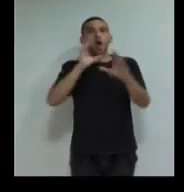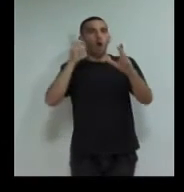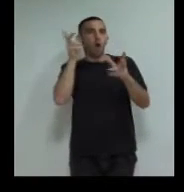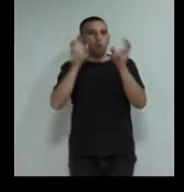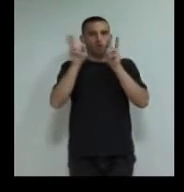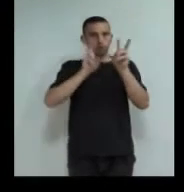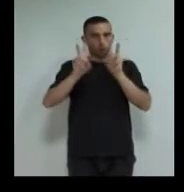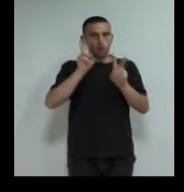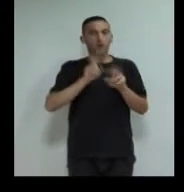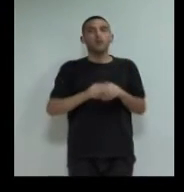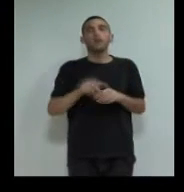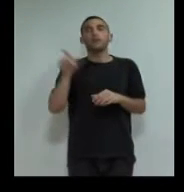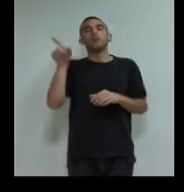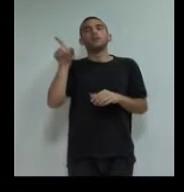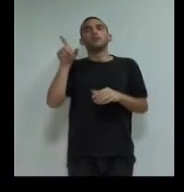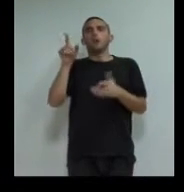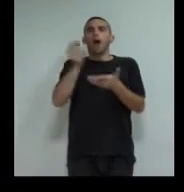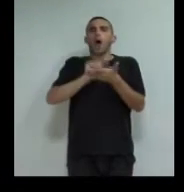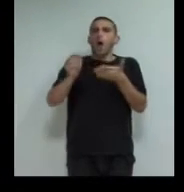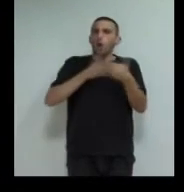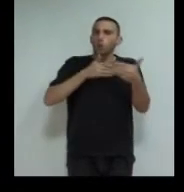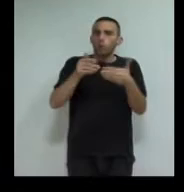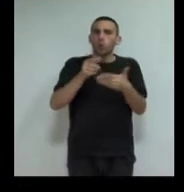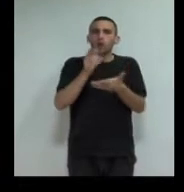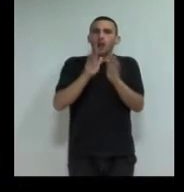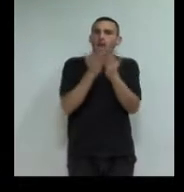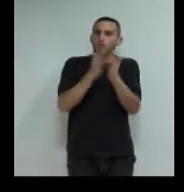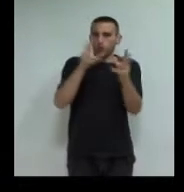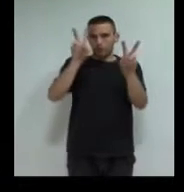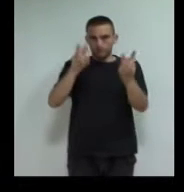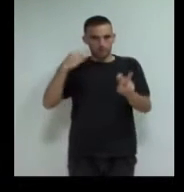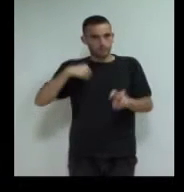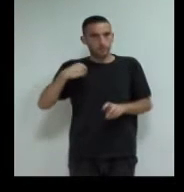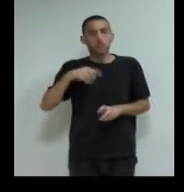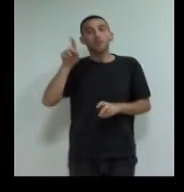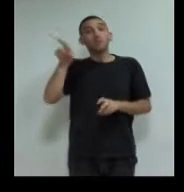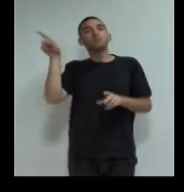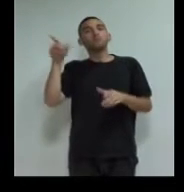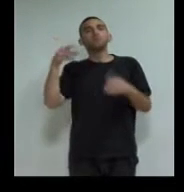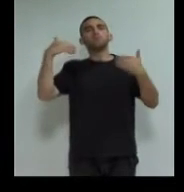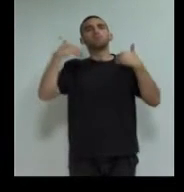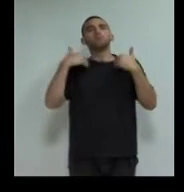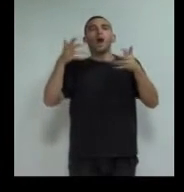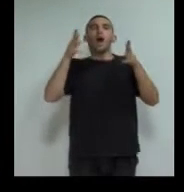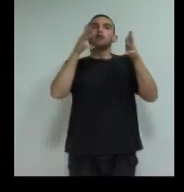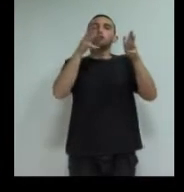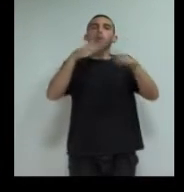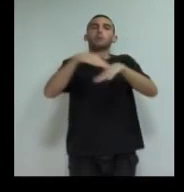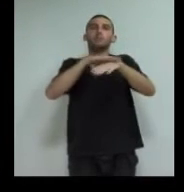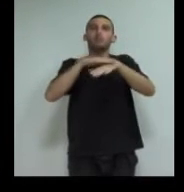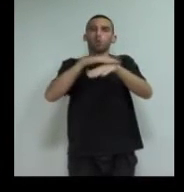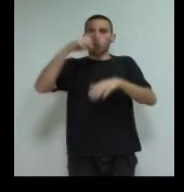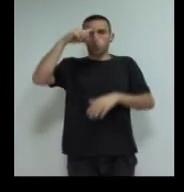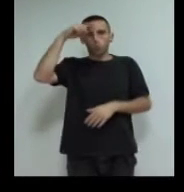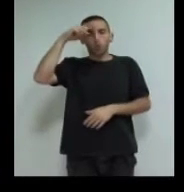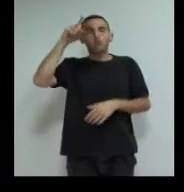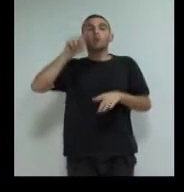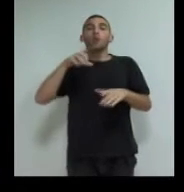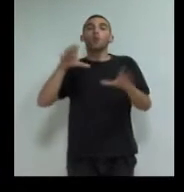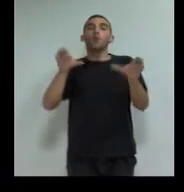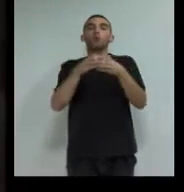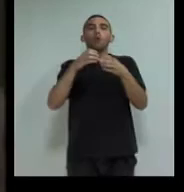de numerosos libros e investigaciones sobre este tema. Es además también asesor del Ministerio de Cultura y del Grupo del Senado